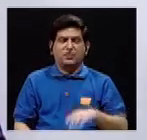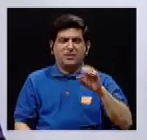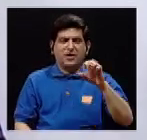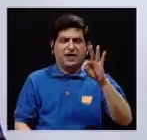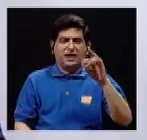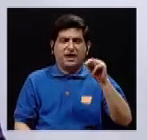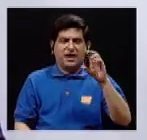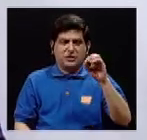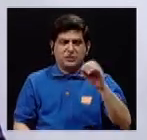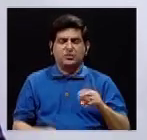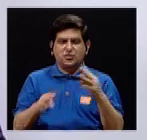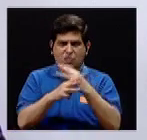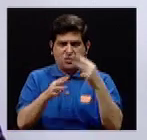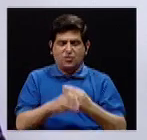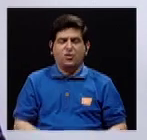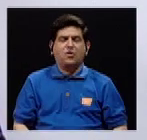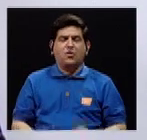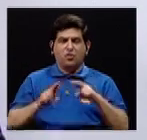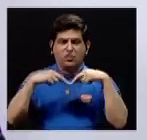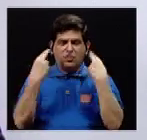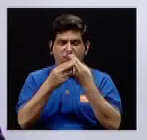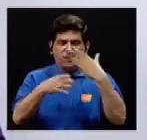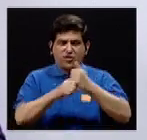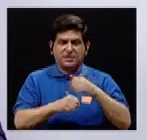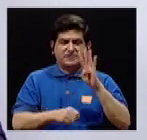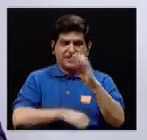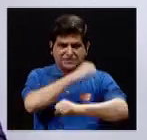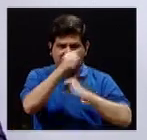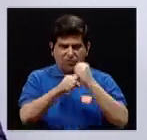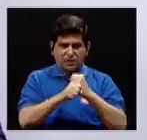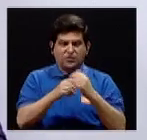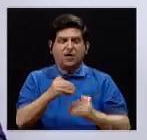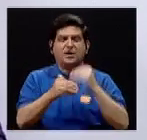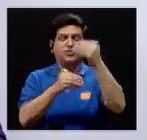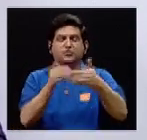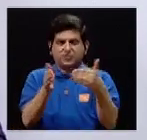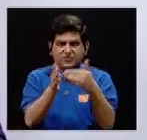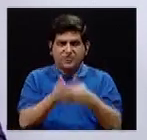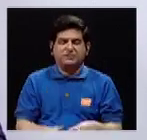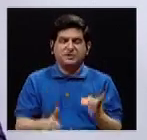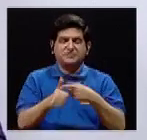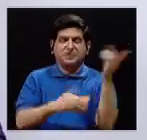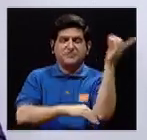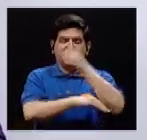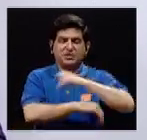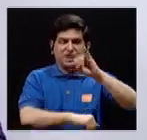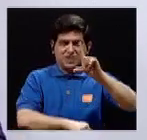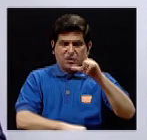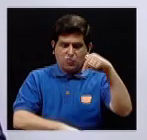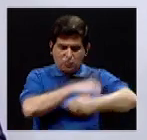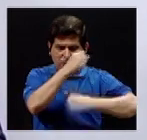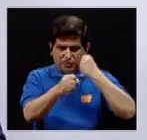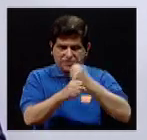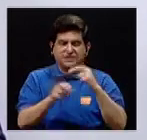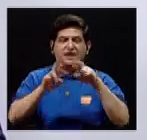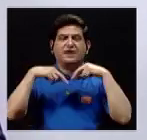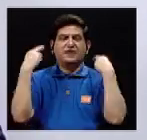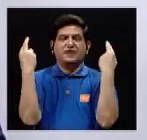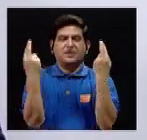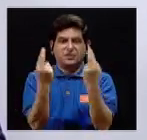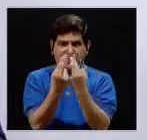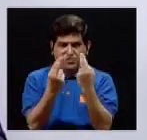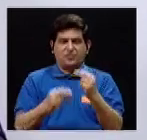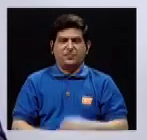etnomatemáticas que organiza sus reuniones cada 4 años y que justamente e los primeros días de julio de este año va a ser su